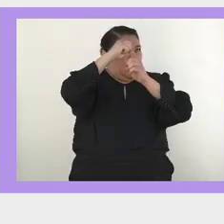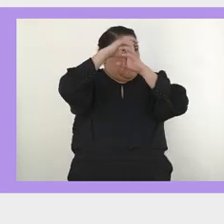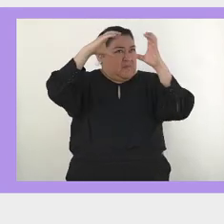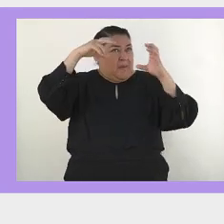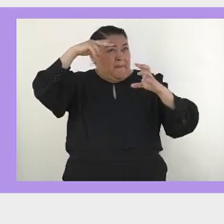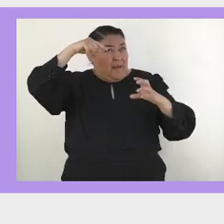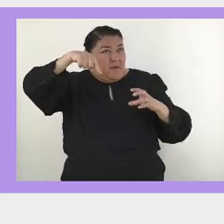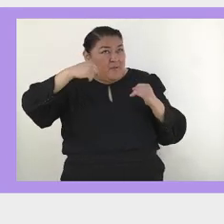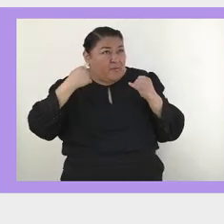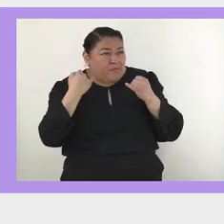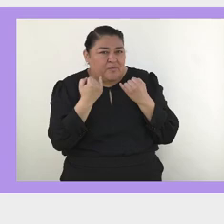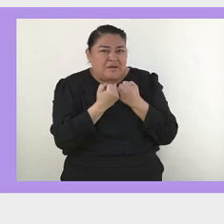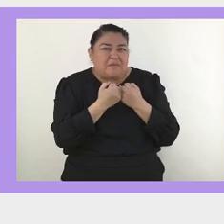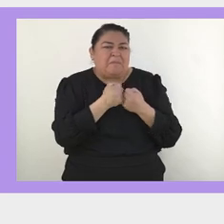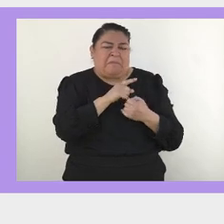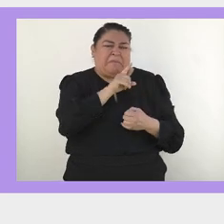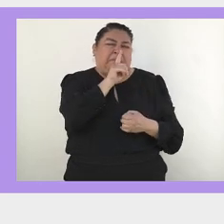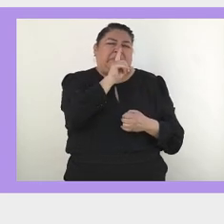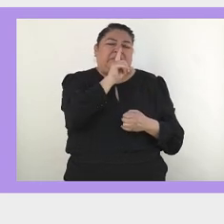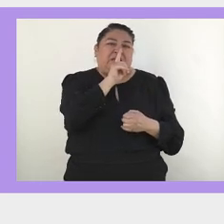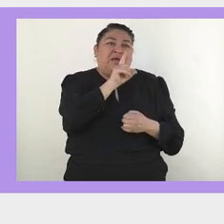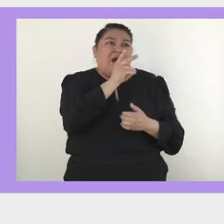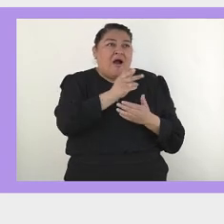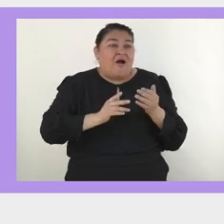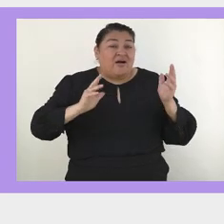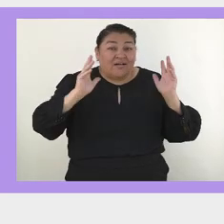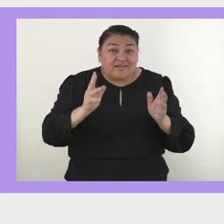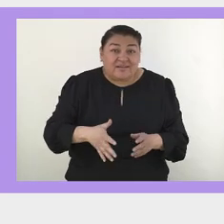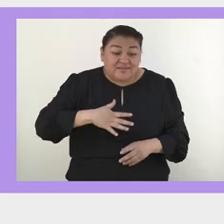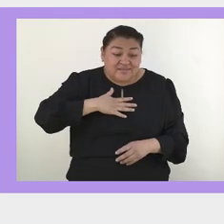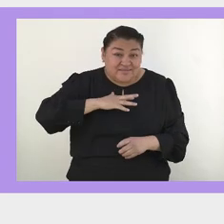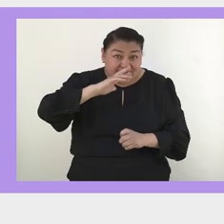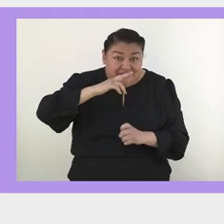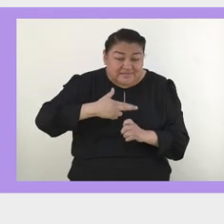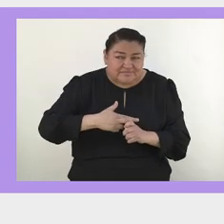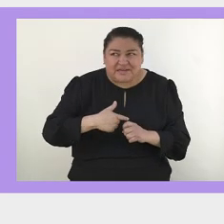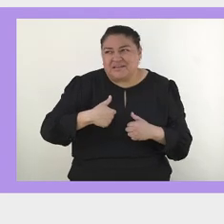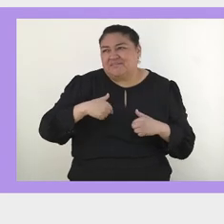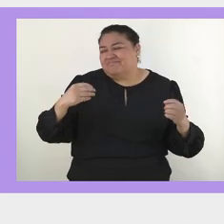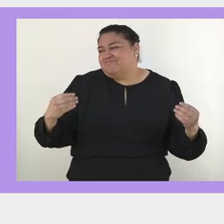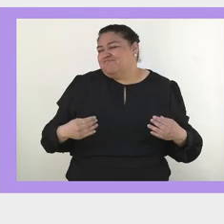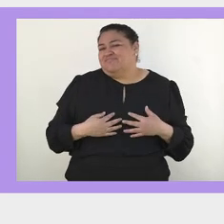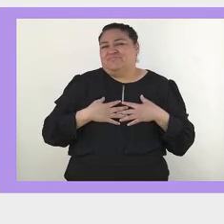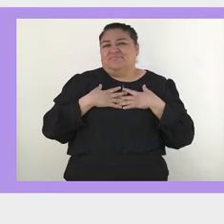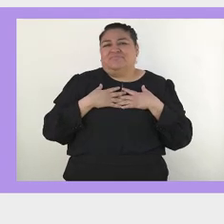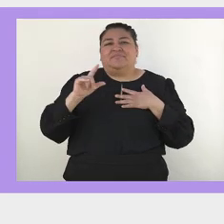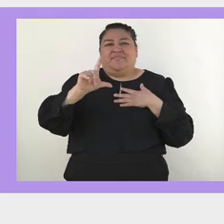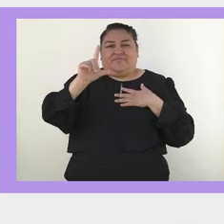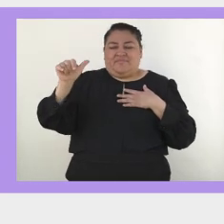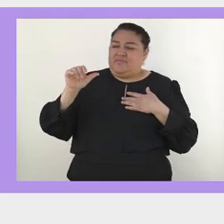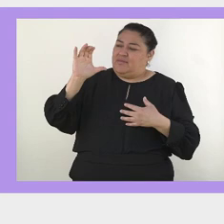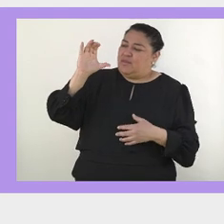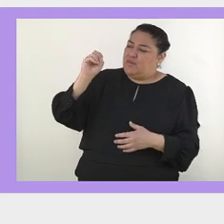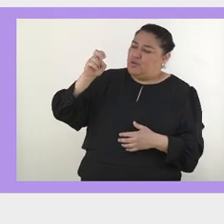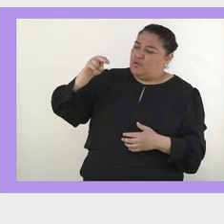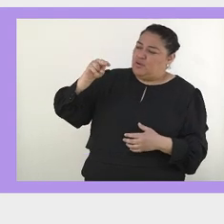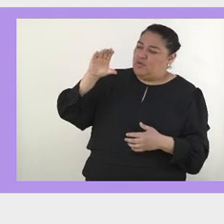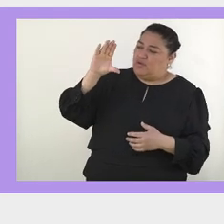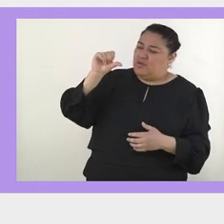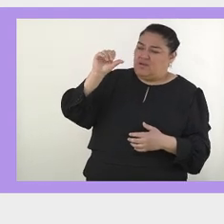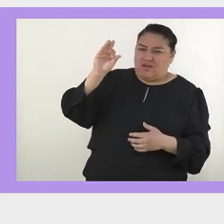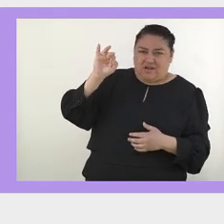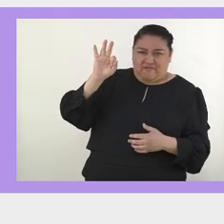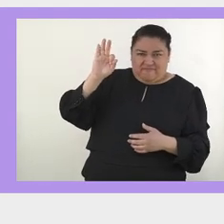es un poco también de nuestro trabajo en 2021 fuimos elegidos por Concacaf como uno de Los Pioneros